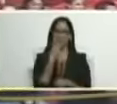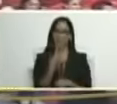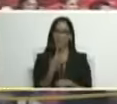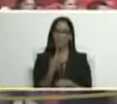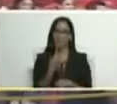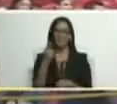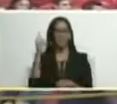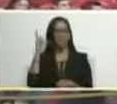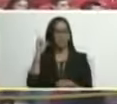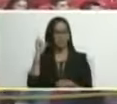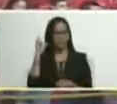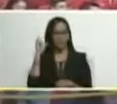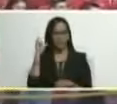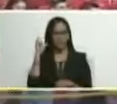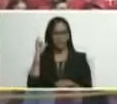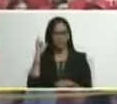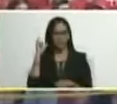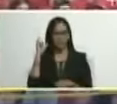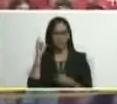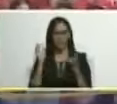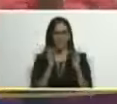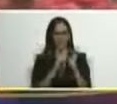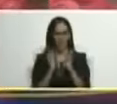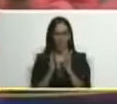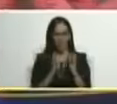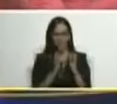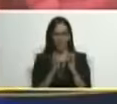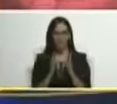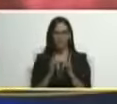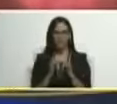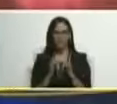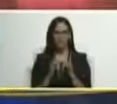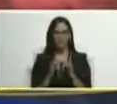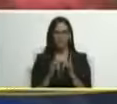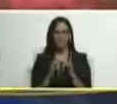que me escuchan, que nos conectamos.